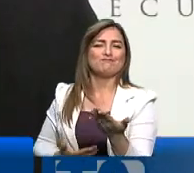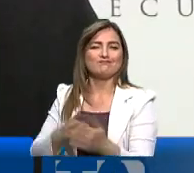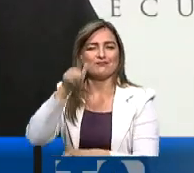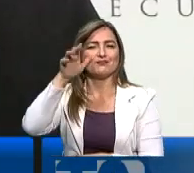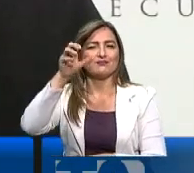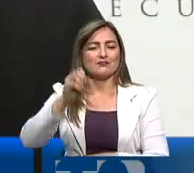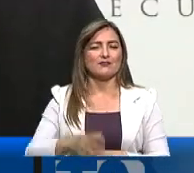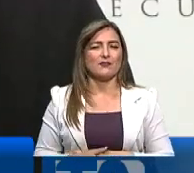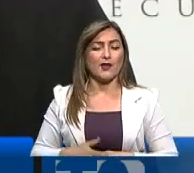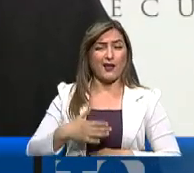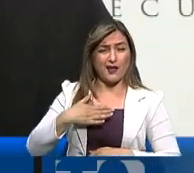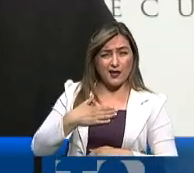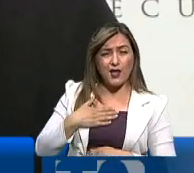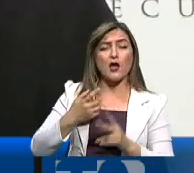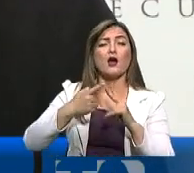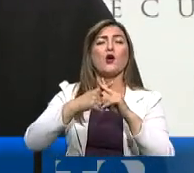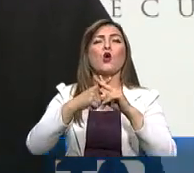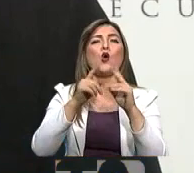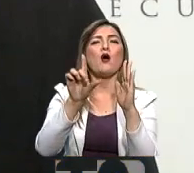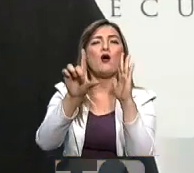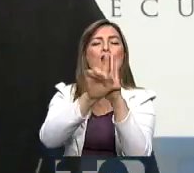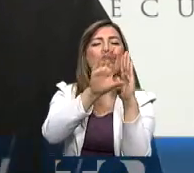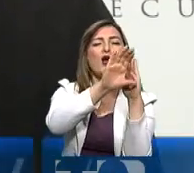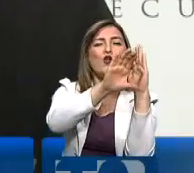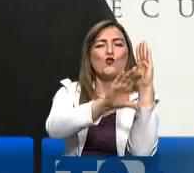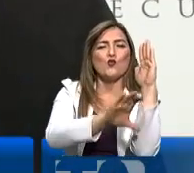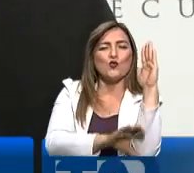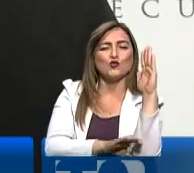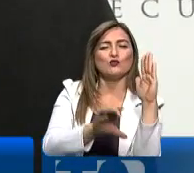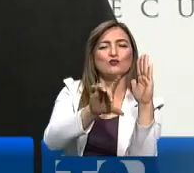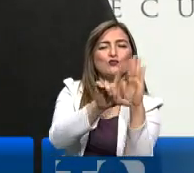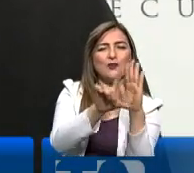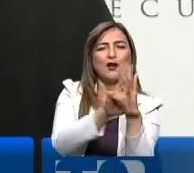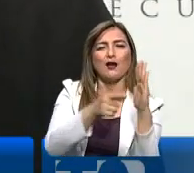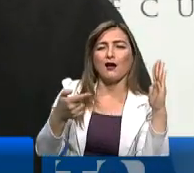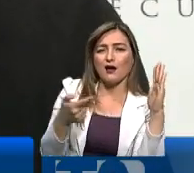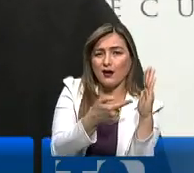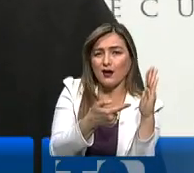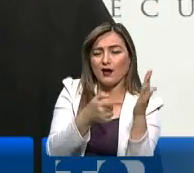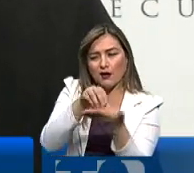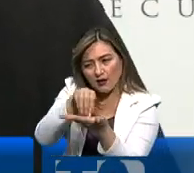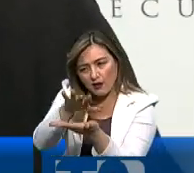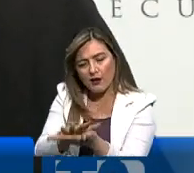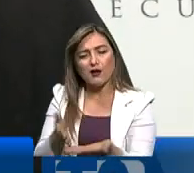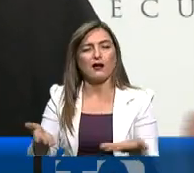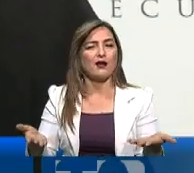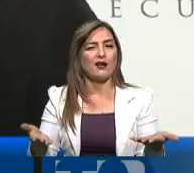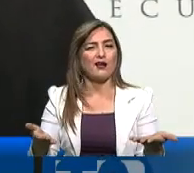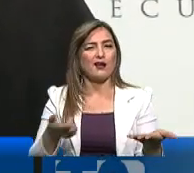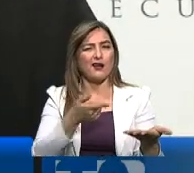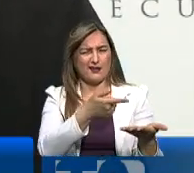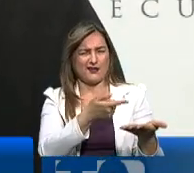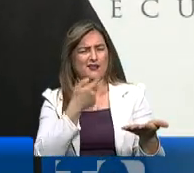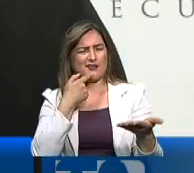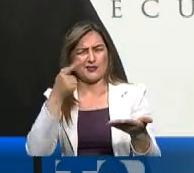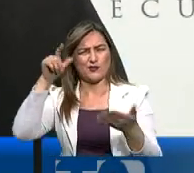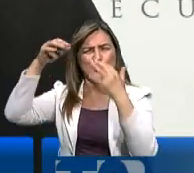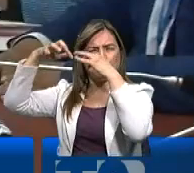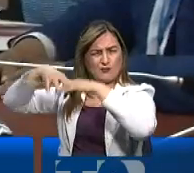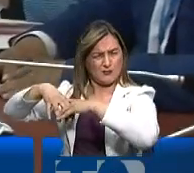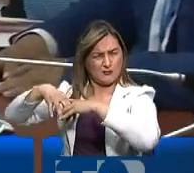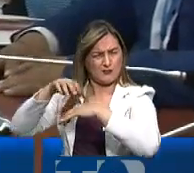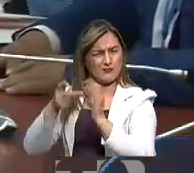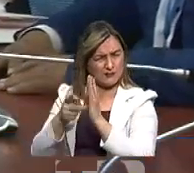es utilizar las herramientas constitucionales y legales que están previstas en la ley y que a eso no se le puede llamar